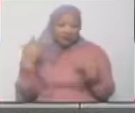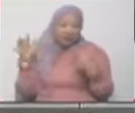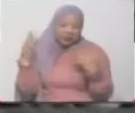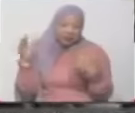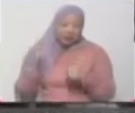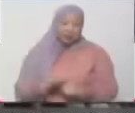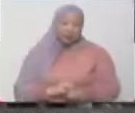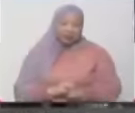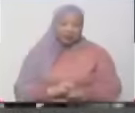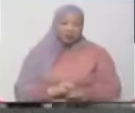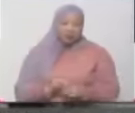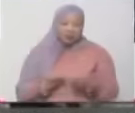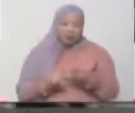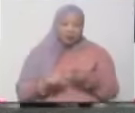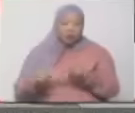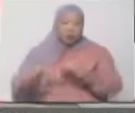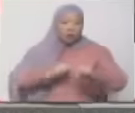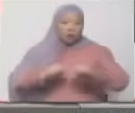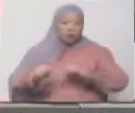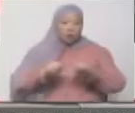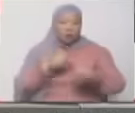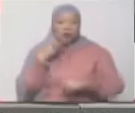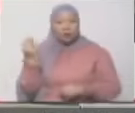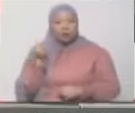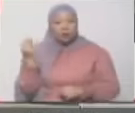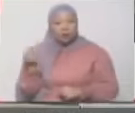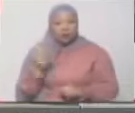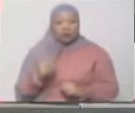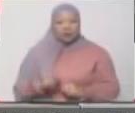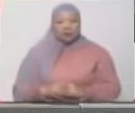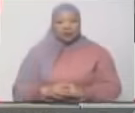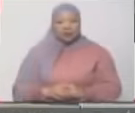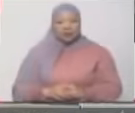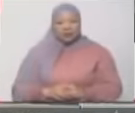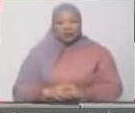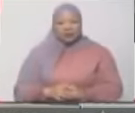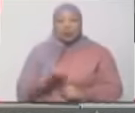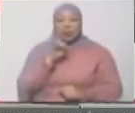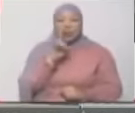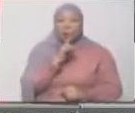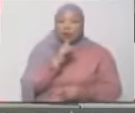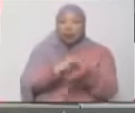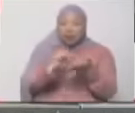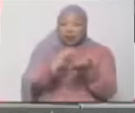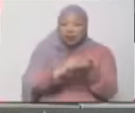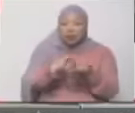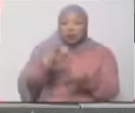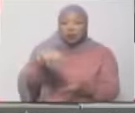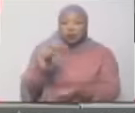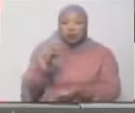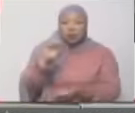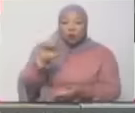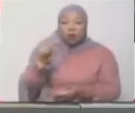El movimiento Otro Beta, mis amigos del Otro Beta, Jorge Villalta y Gabriela